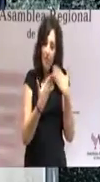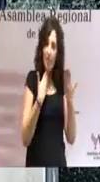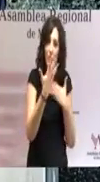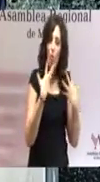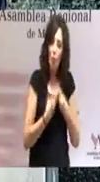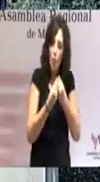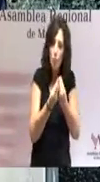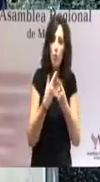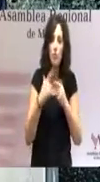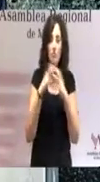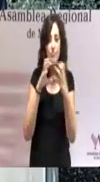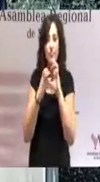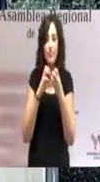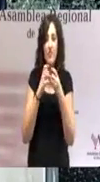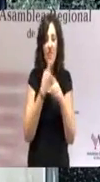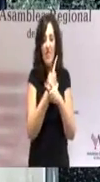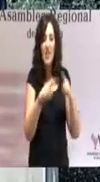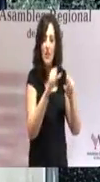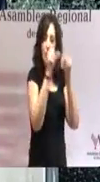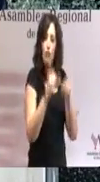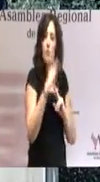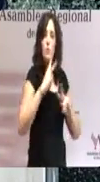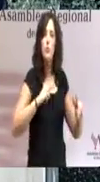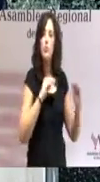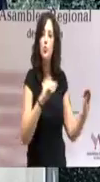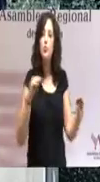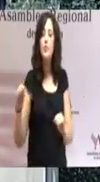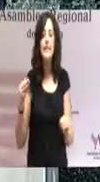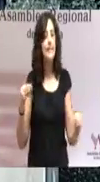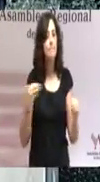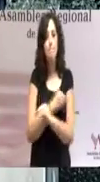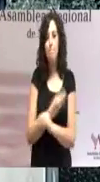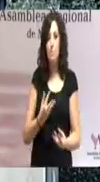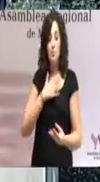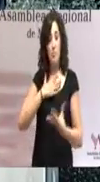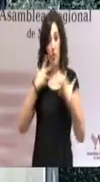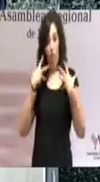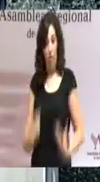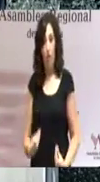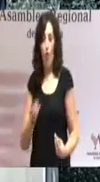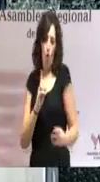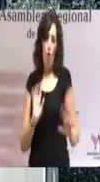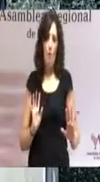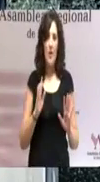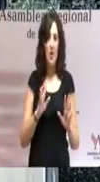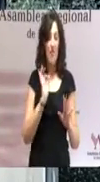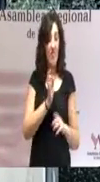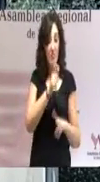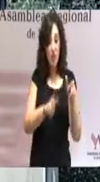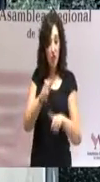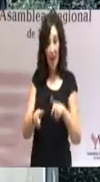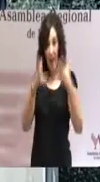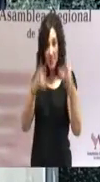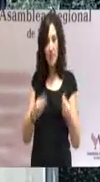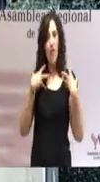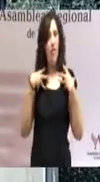quien contesta de la forma que ustedes lo hicieron. A mí no me llegan a decepcionar, pero siguen decepcionando a mucha gente. Y